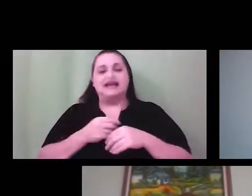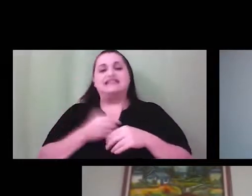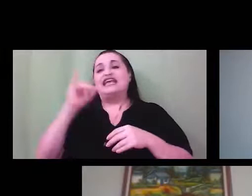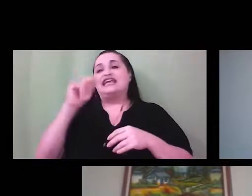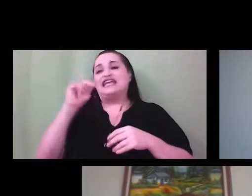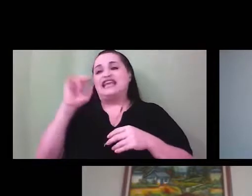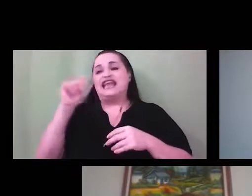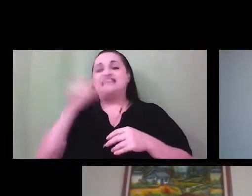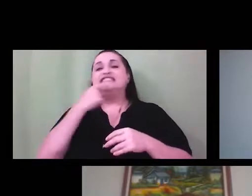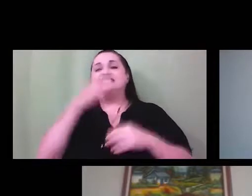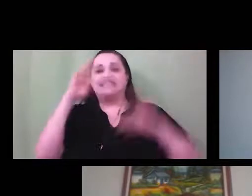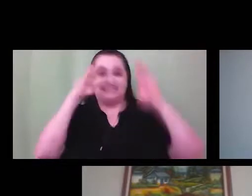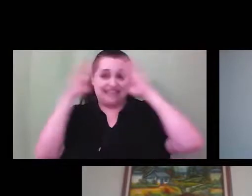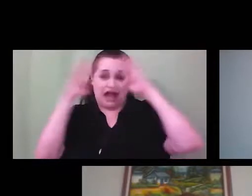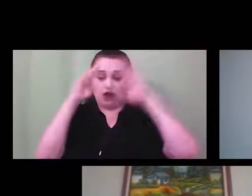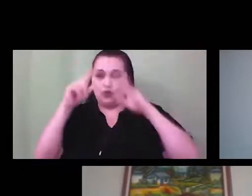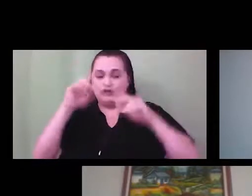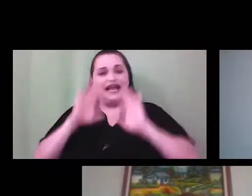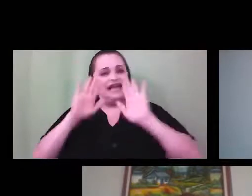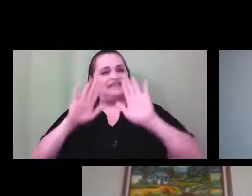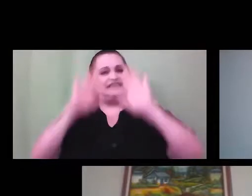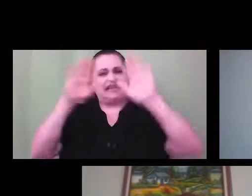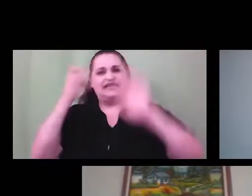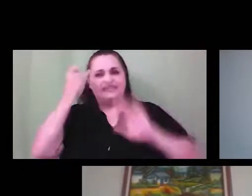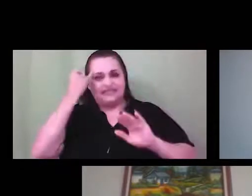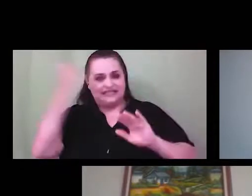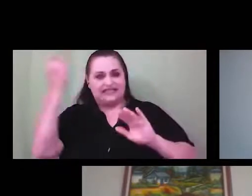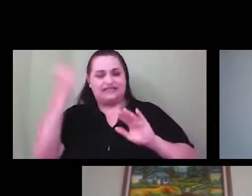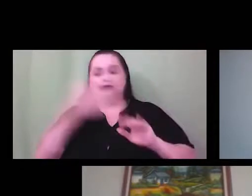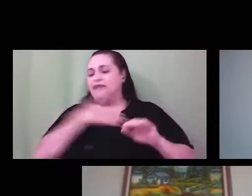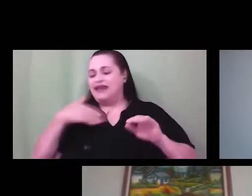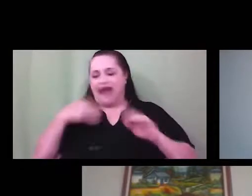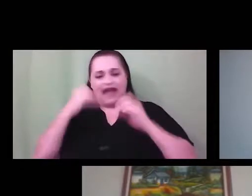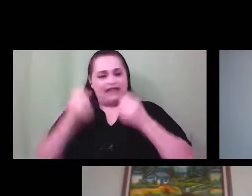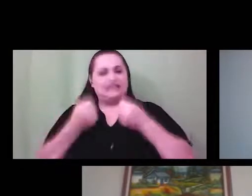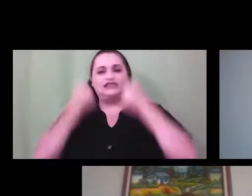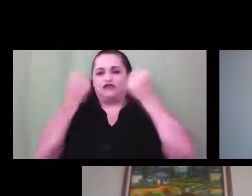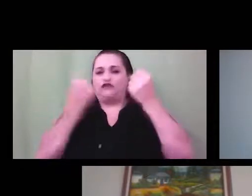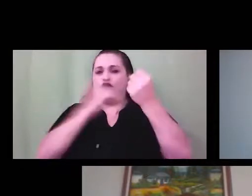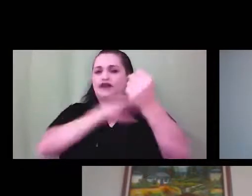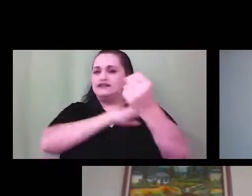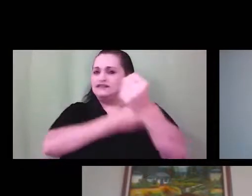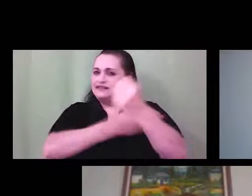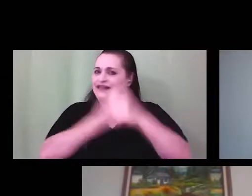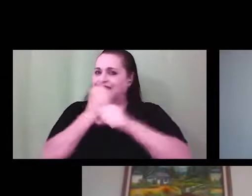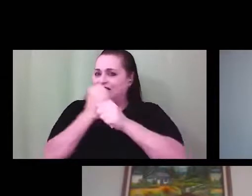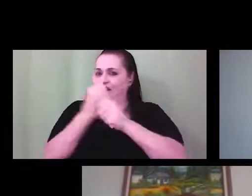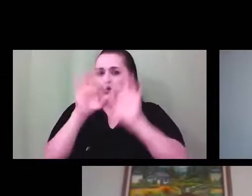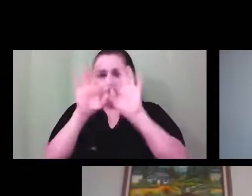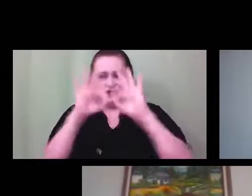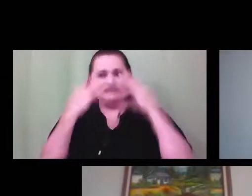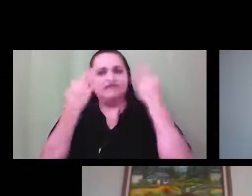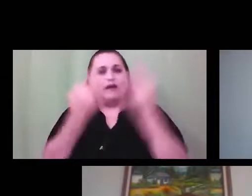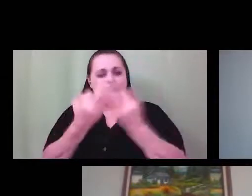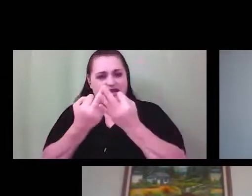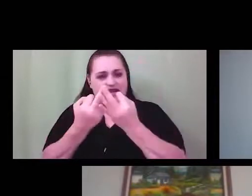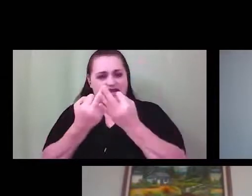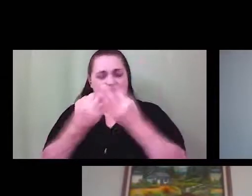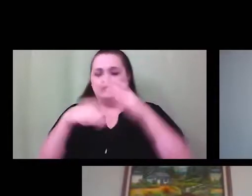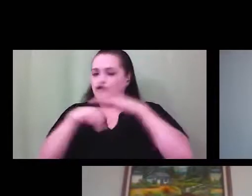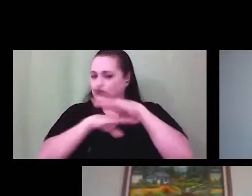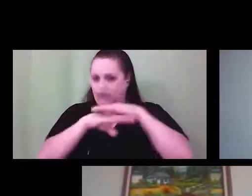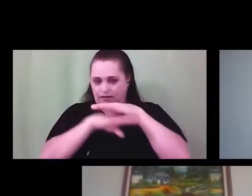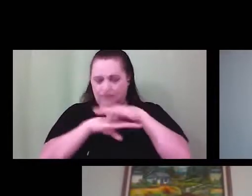dice saludos, excelentes iniciativas y me encanta que se refuerce el trabajo con las familias porque es